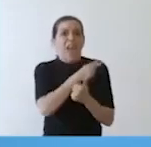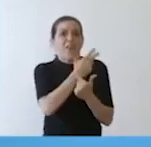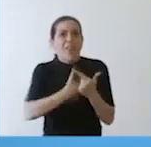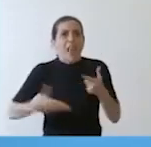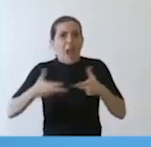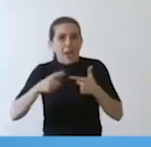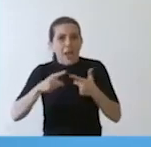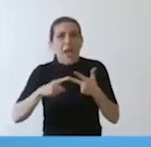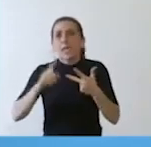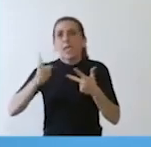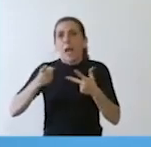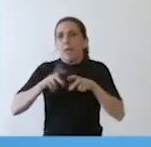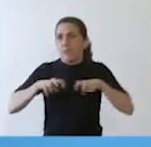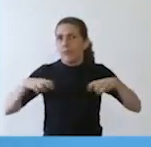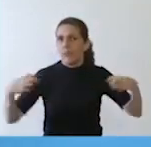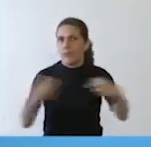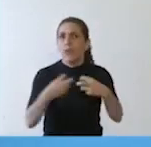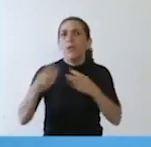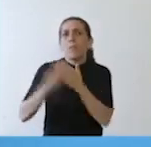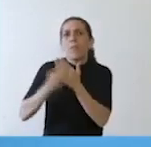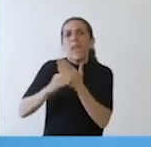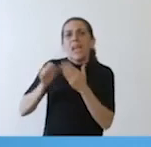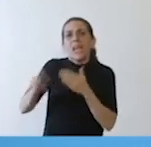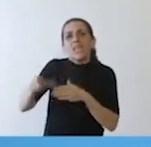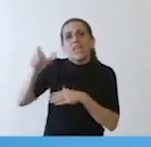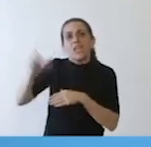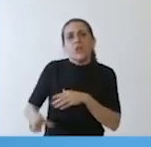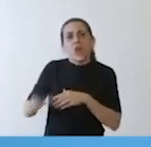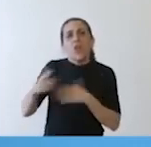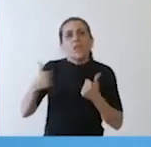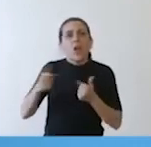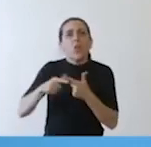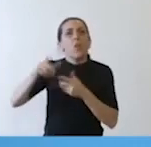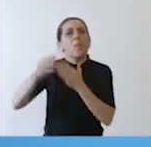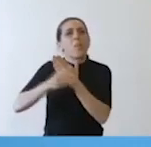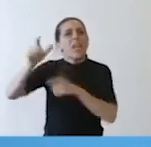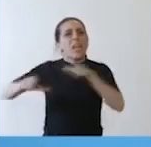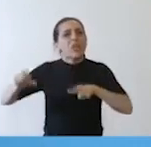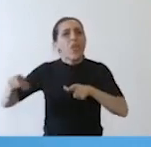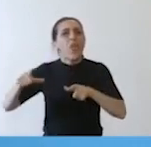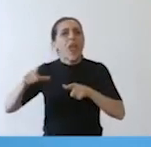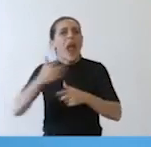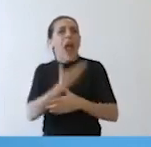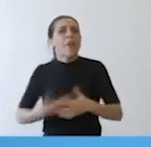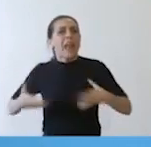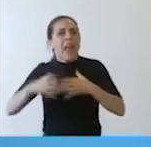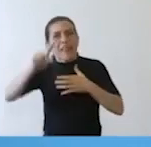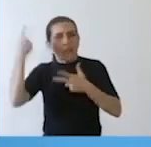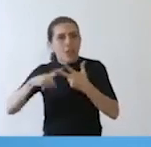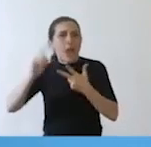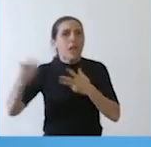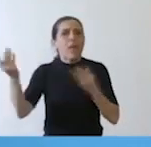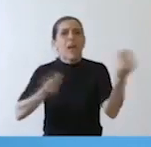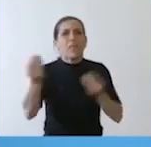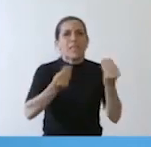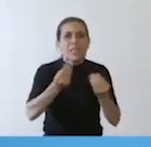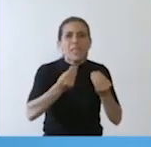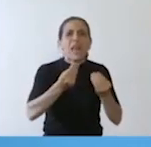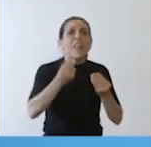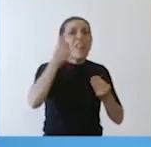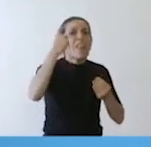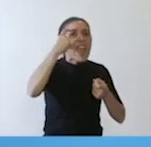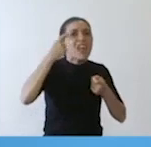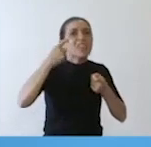con la presencia del Ministerio de Salud, los ministros del Gabinete Nacional y representantes de más de 10